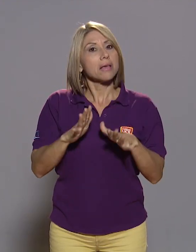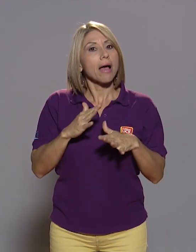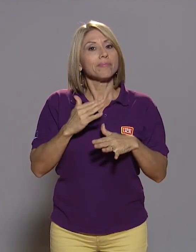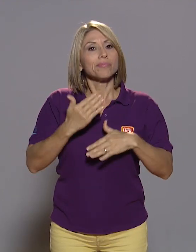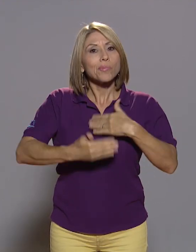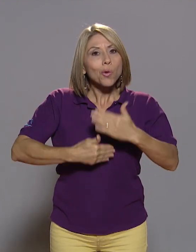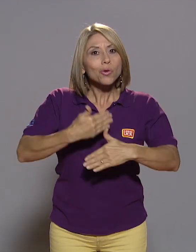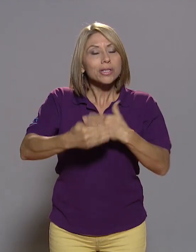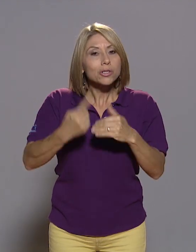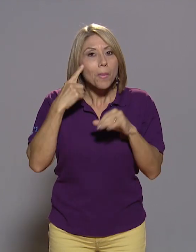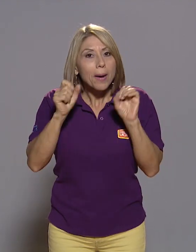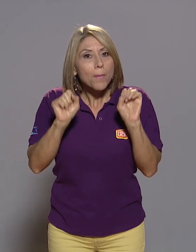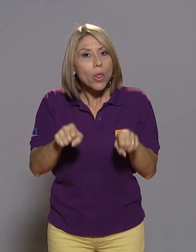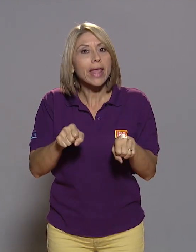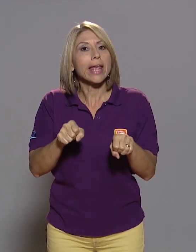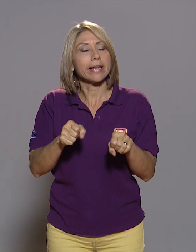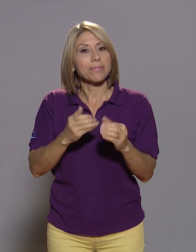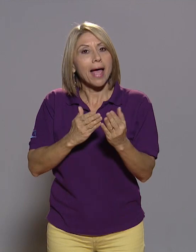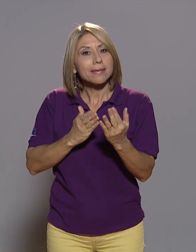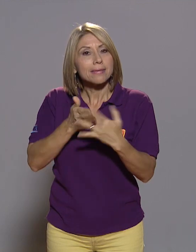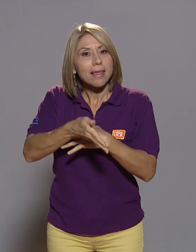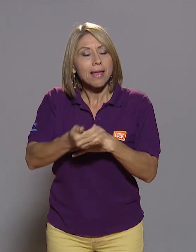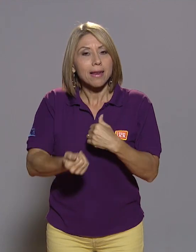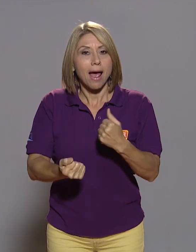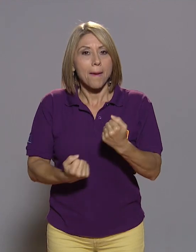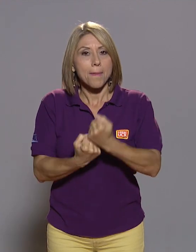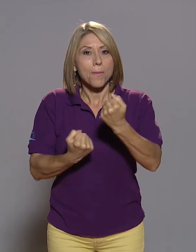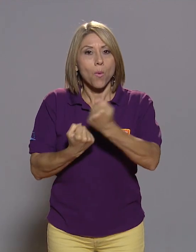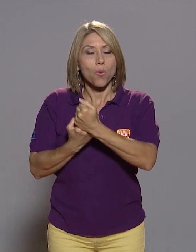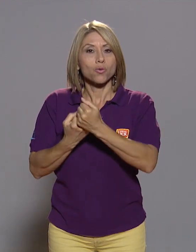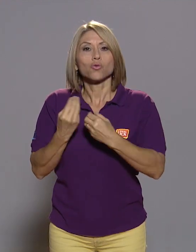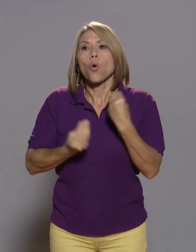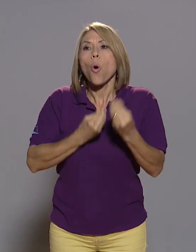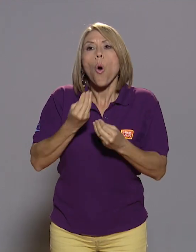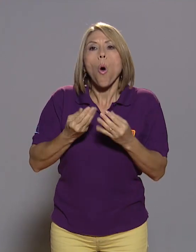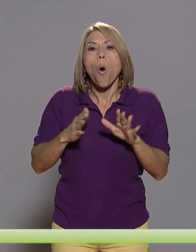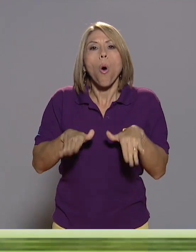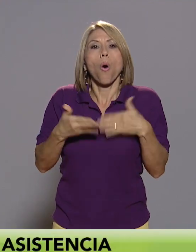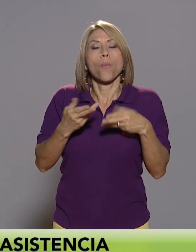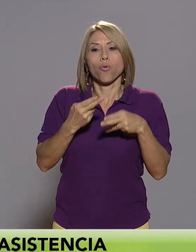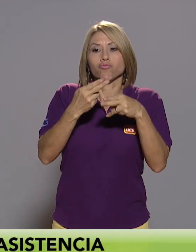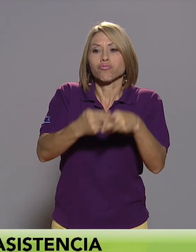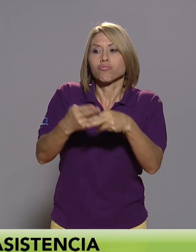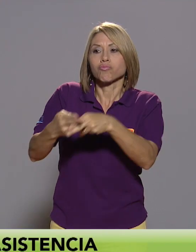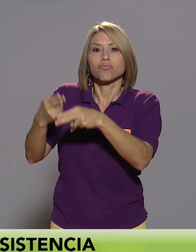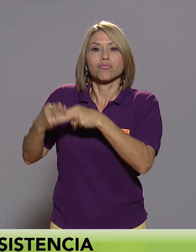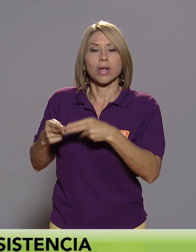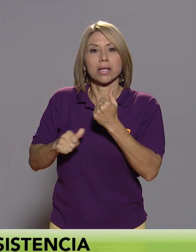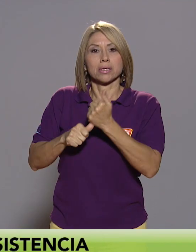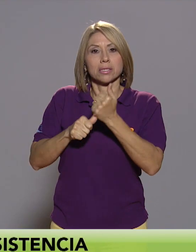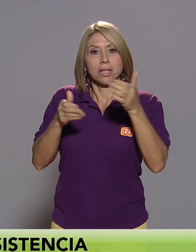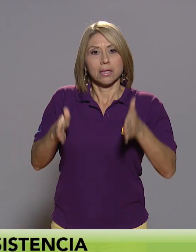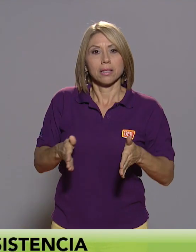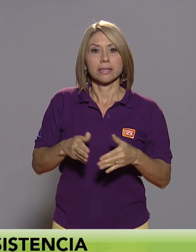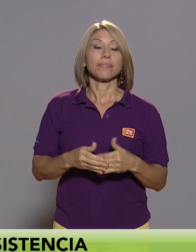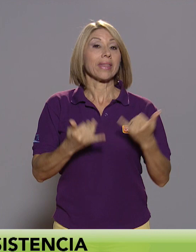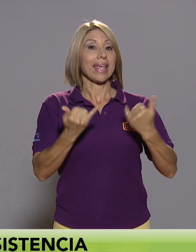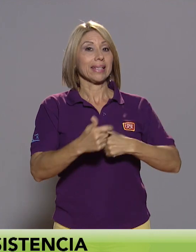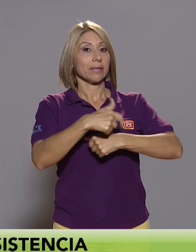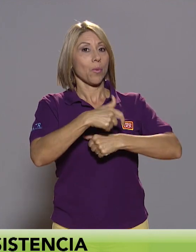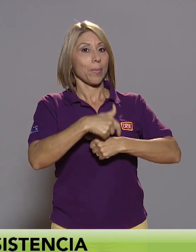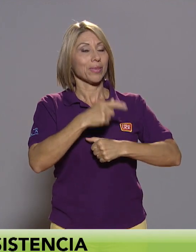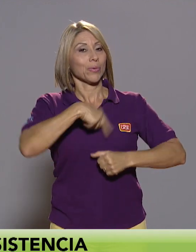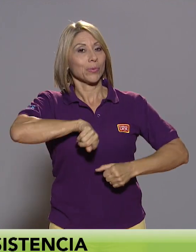el proceso para acceder a estos apoyos, ¿verdad? ¿Cómo es la asignación de estos asistentes? Bueno, en este momento justamente estamos en